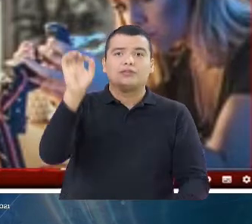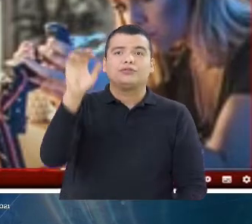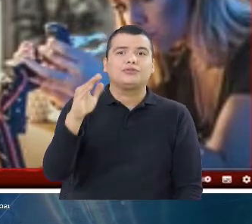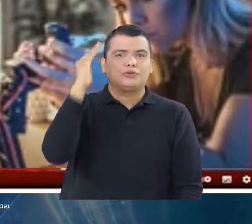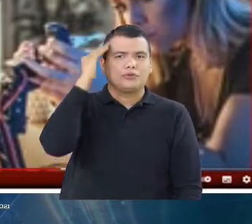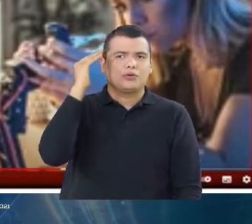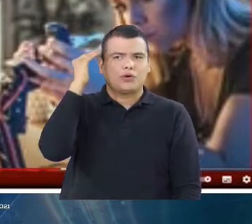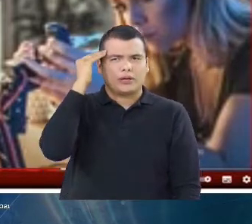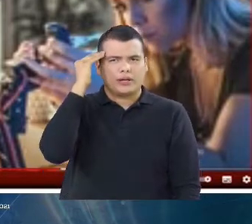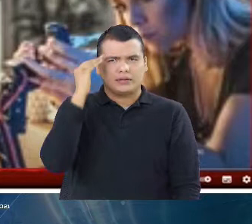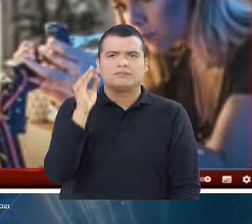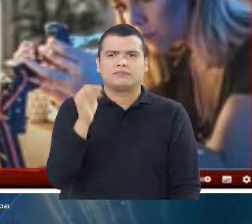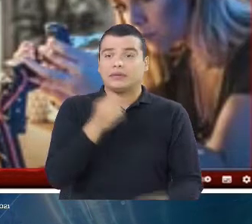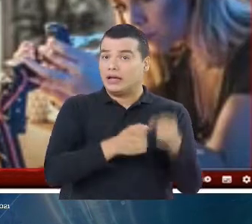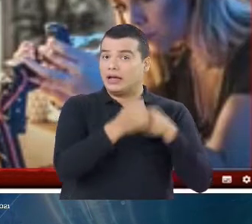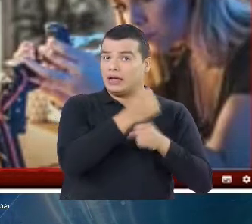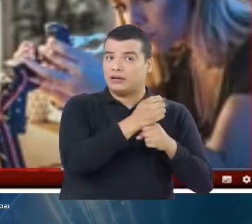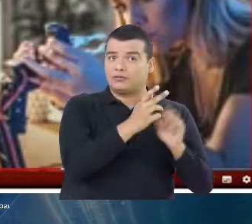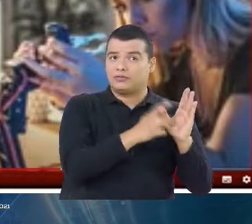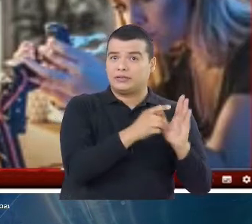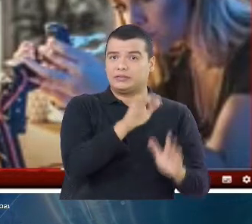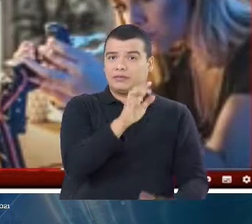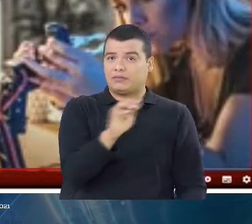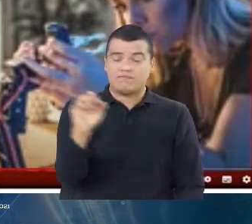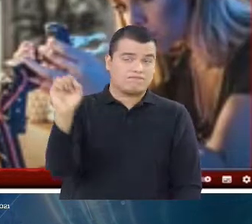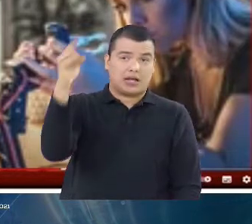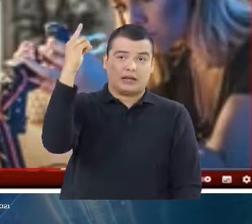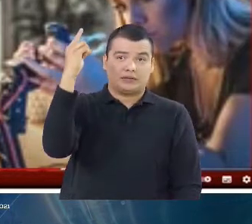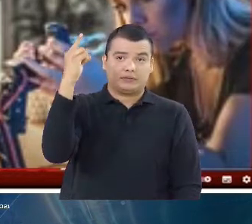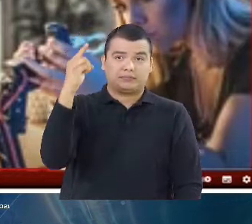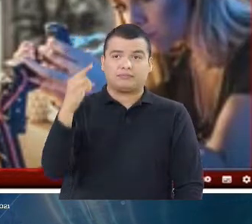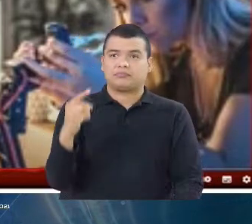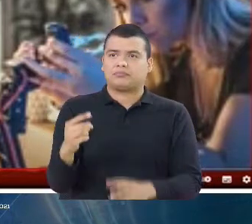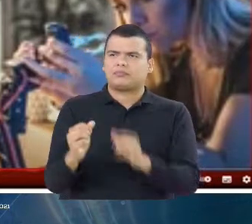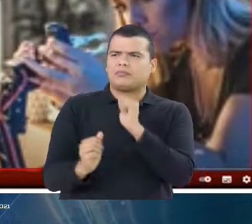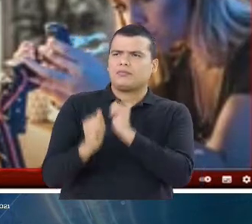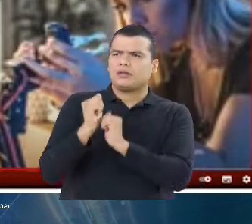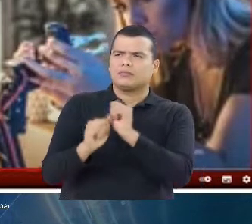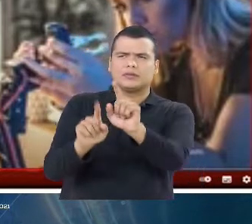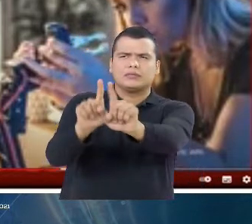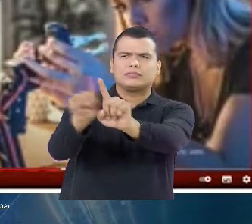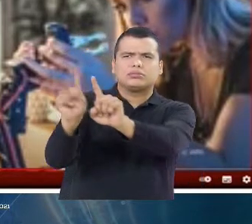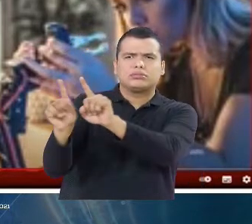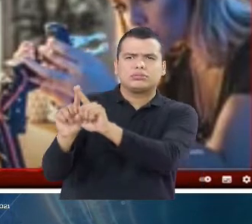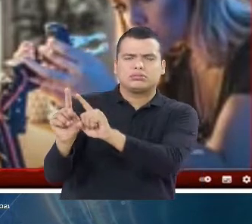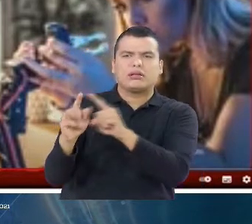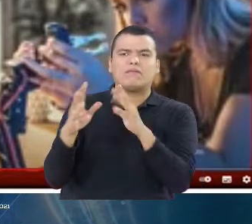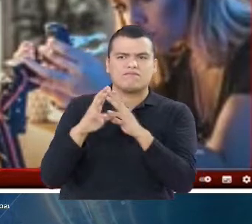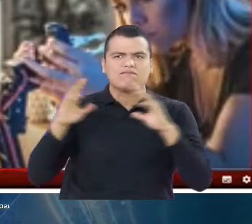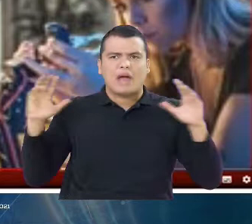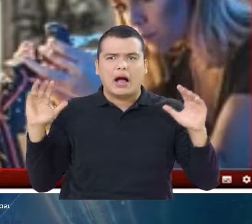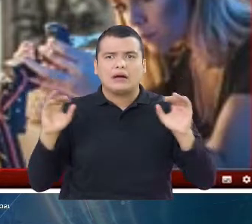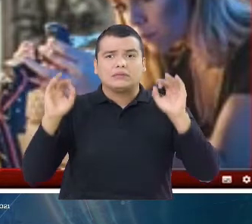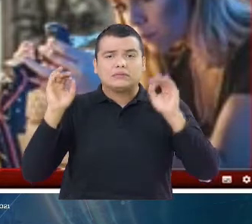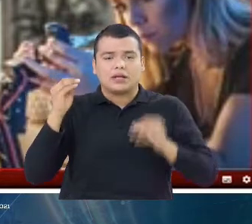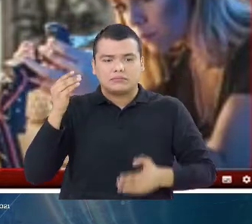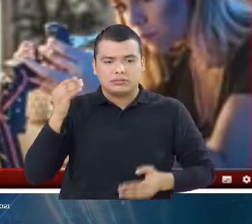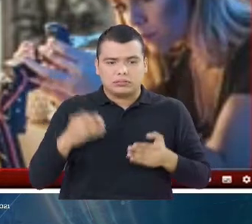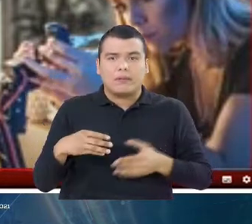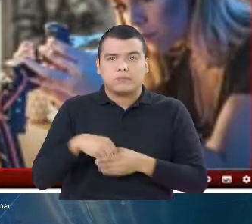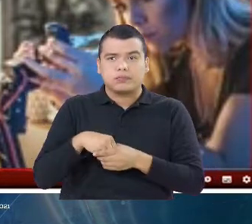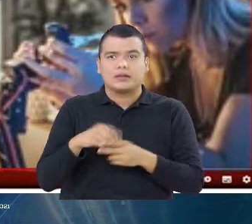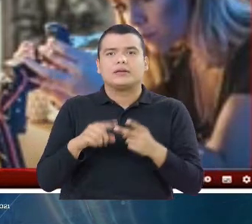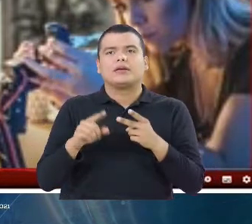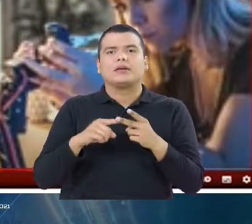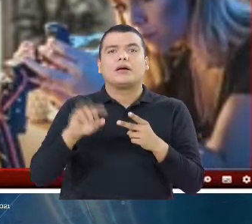Sur en el 2019 era el primero en tener sus plantas automatizadas por cada 10.000 obreros, para el 2021 Singapur